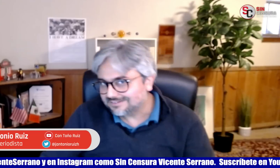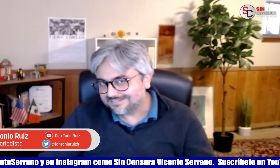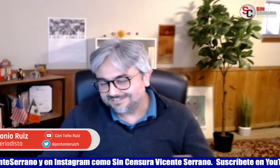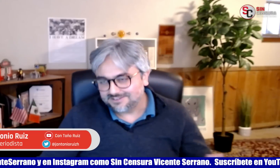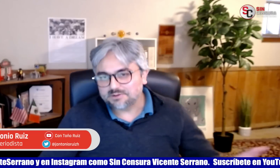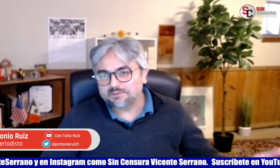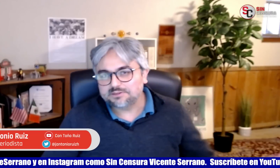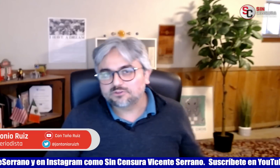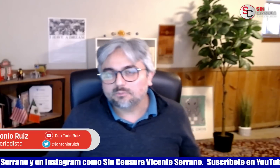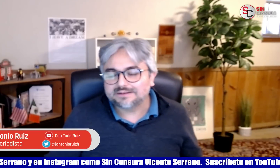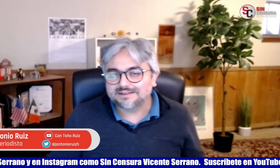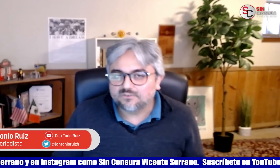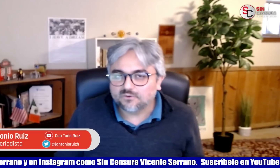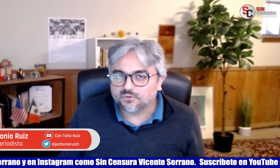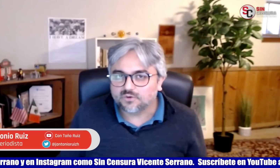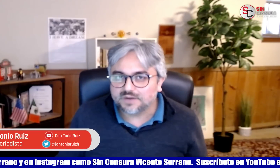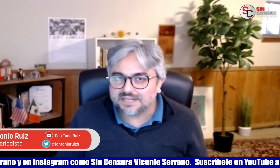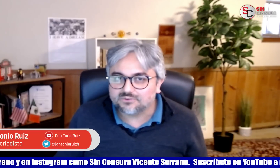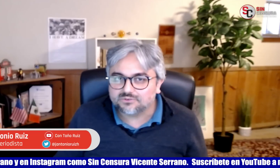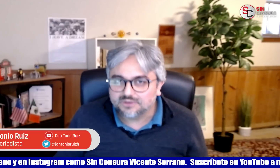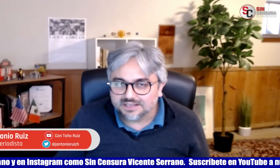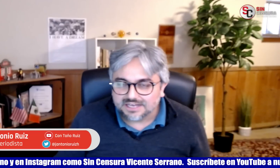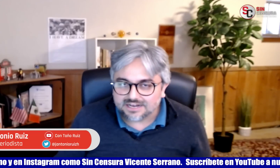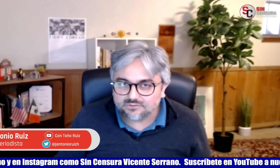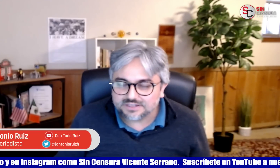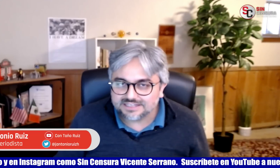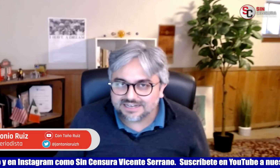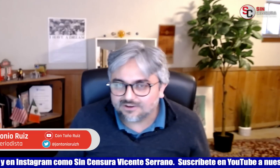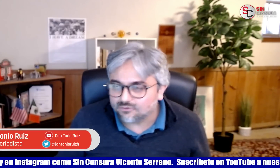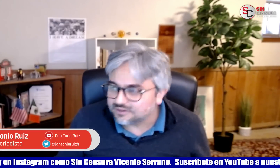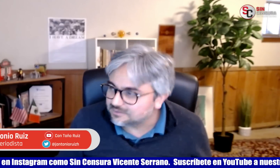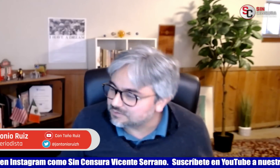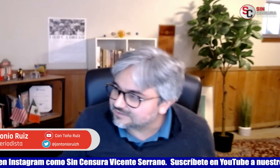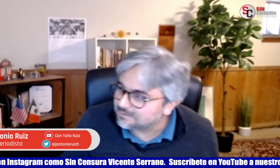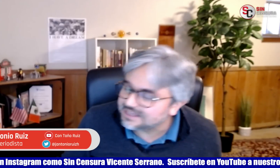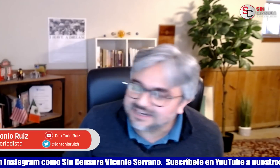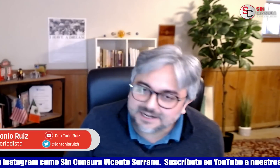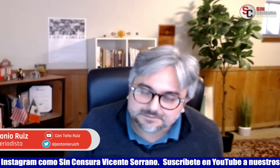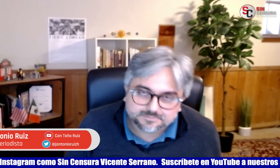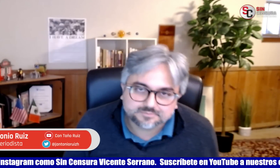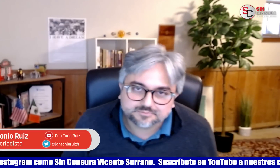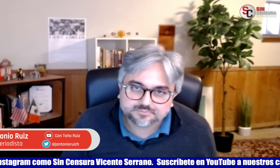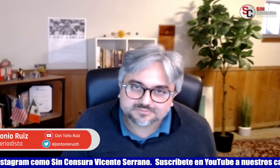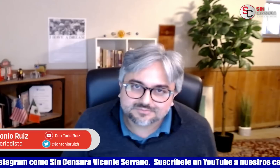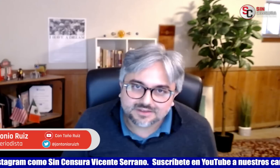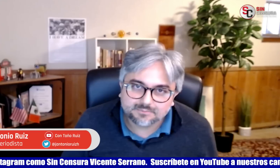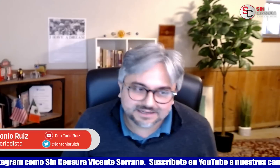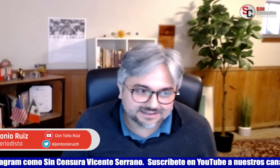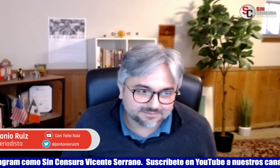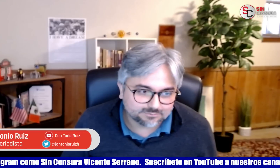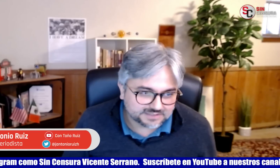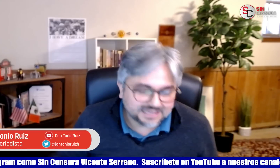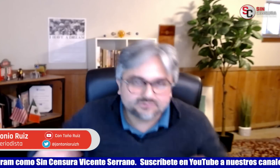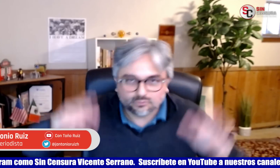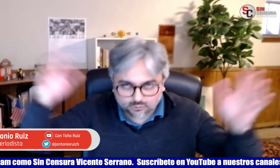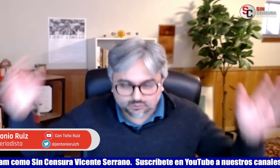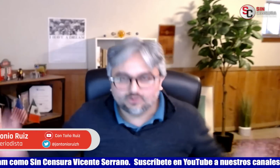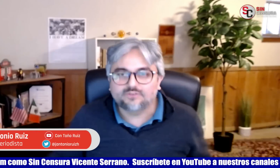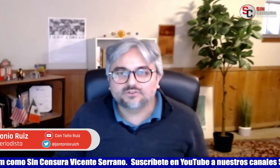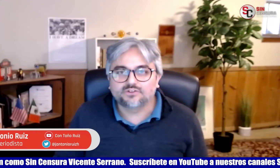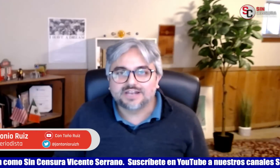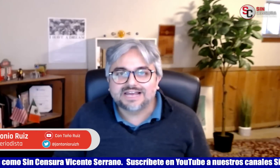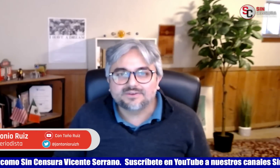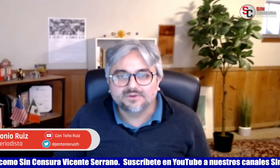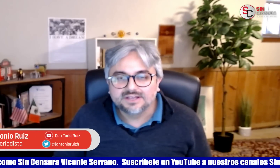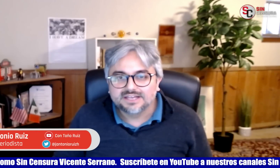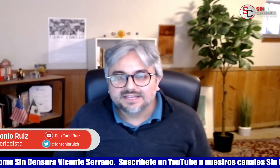Obrador que si les permite tomarse la foto con ellos al fin de la conferencia de prensa mañanera, para que pues tengan su foto, ¿no? La